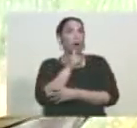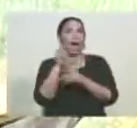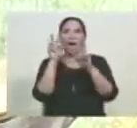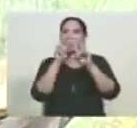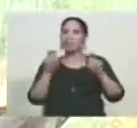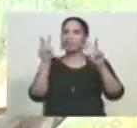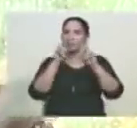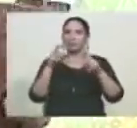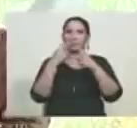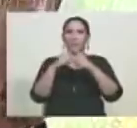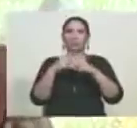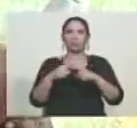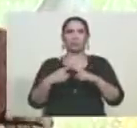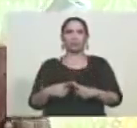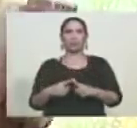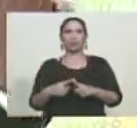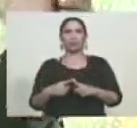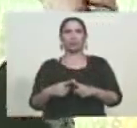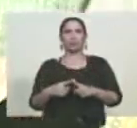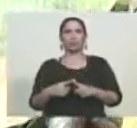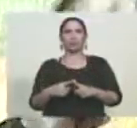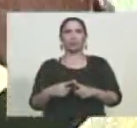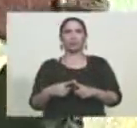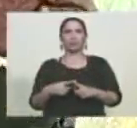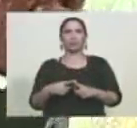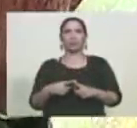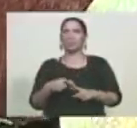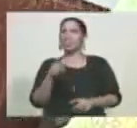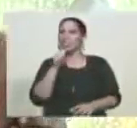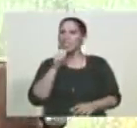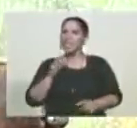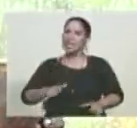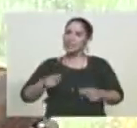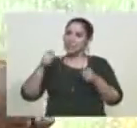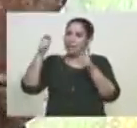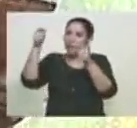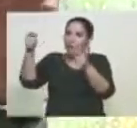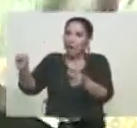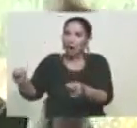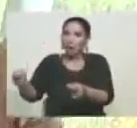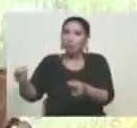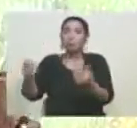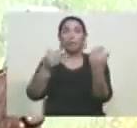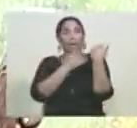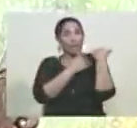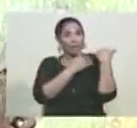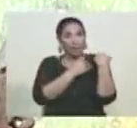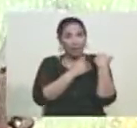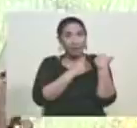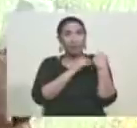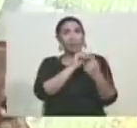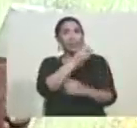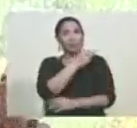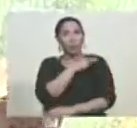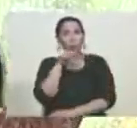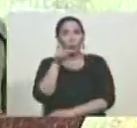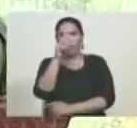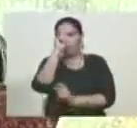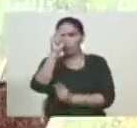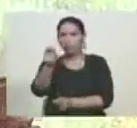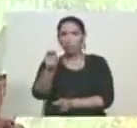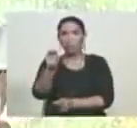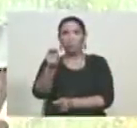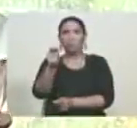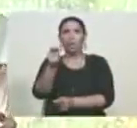números? ¿Y quiénes le entregan? Los gerentes o las direcciones que usted asigna. ¿Cómo es posible